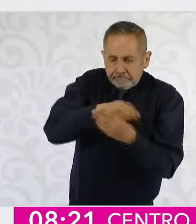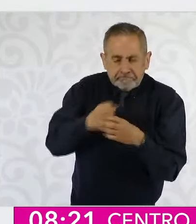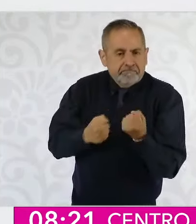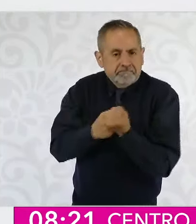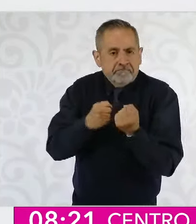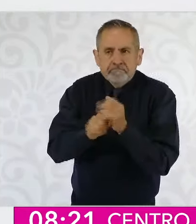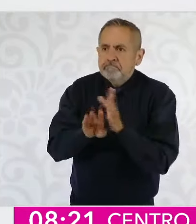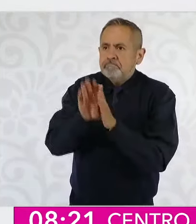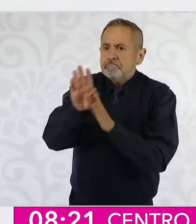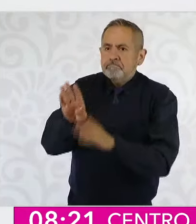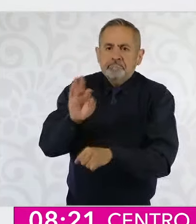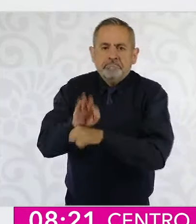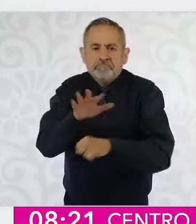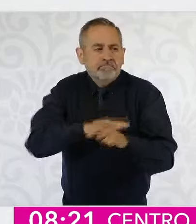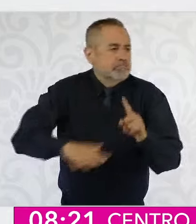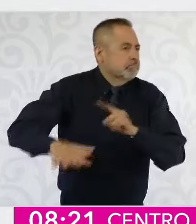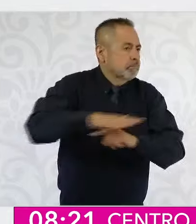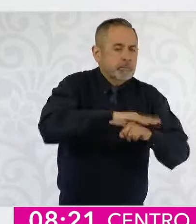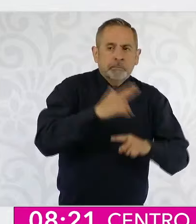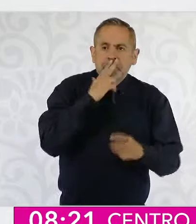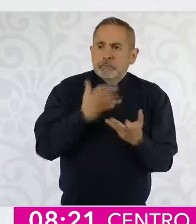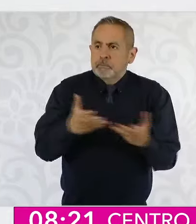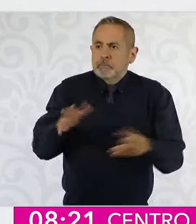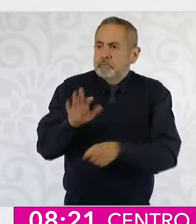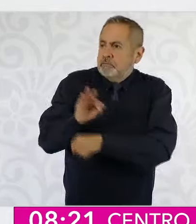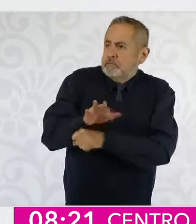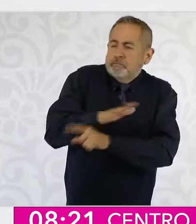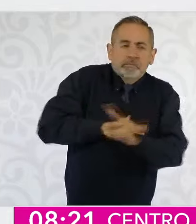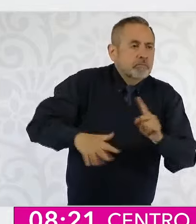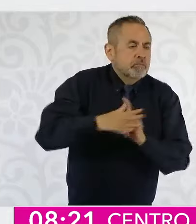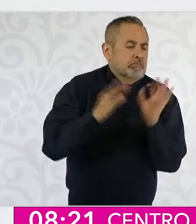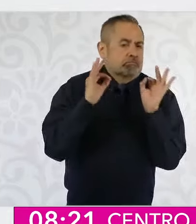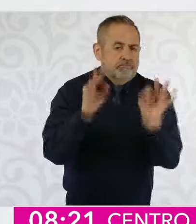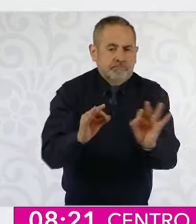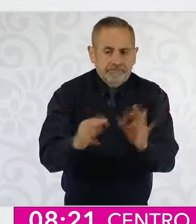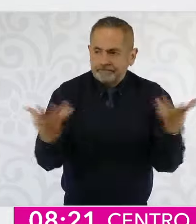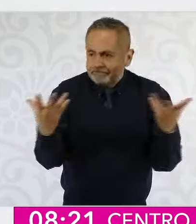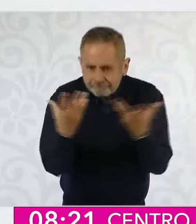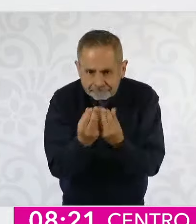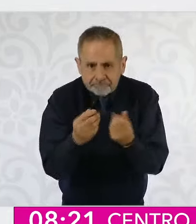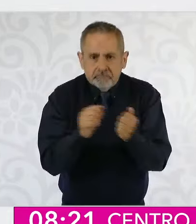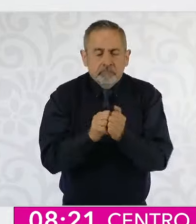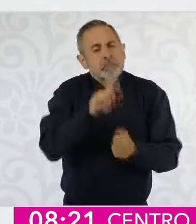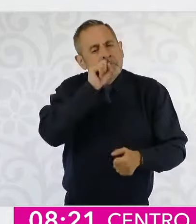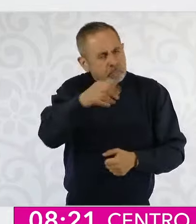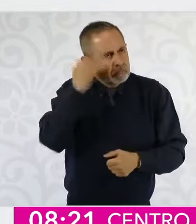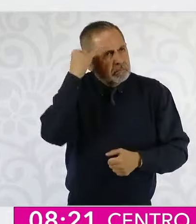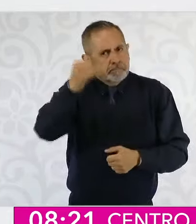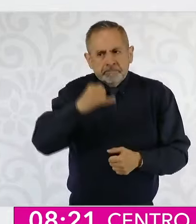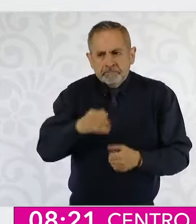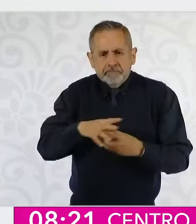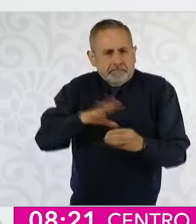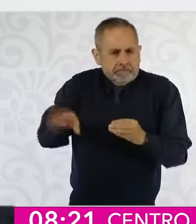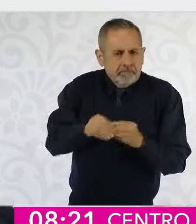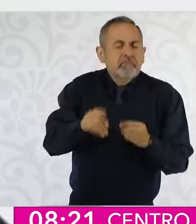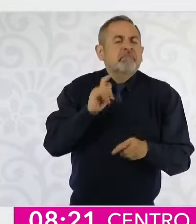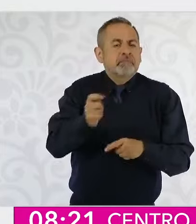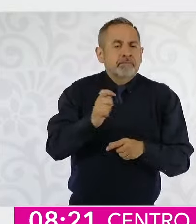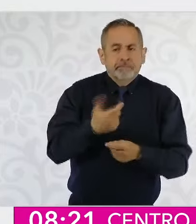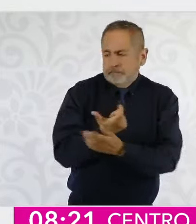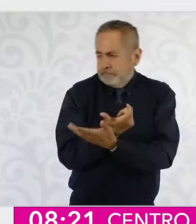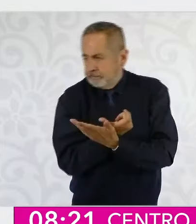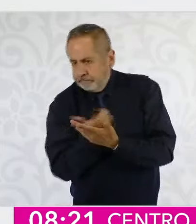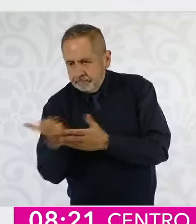decir, protección del medio ambiente. Con ello está involucrado los aumentos salariales que vienen y todo